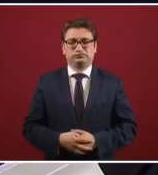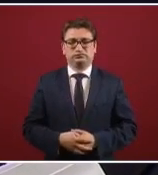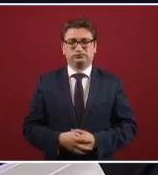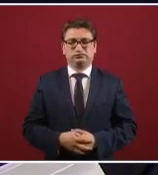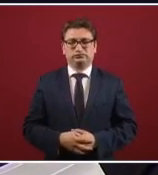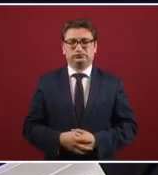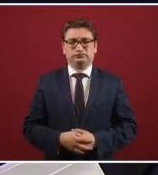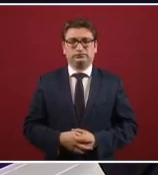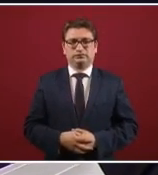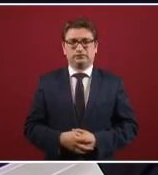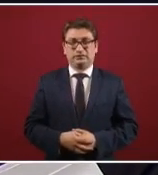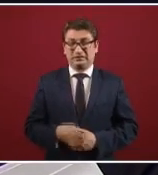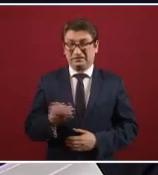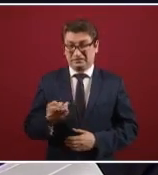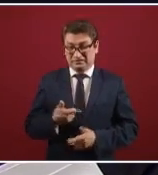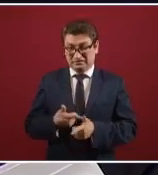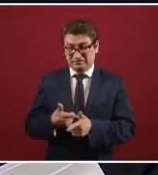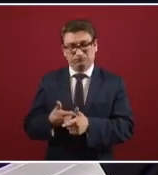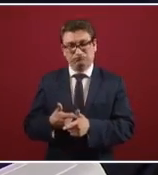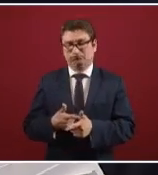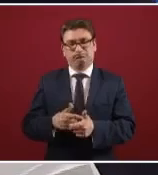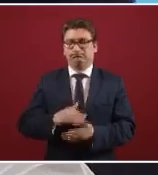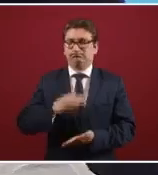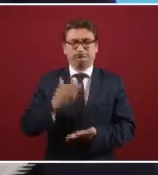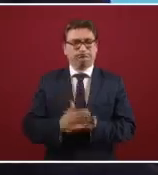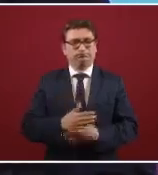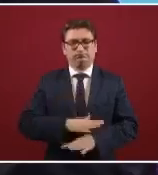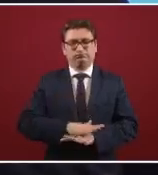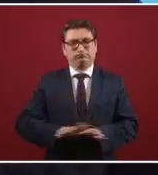ser lo que predomine sea